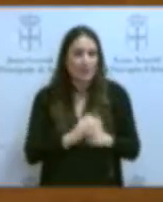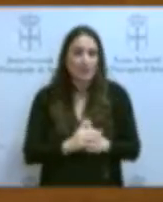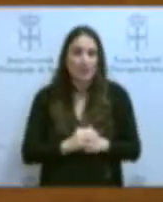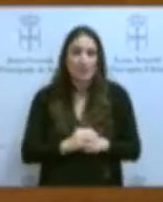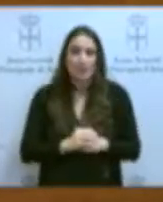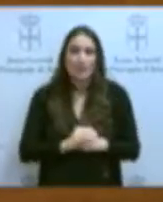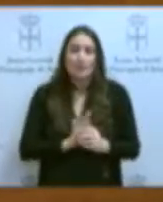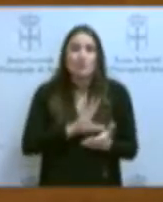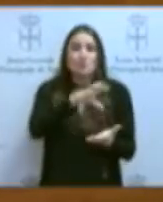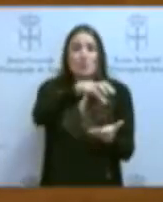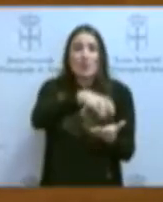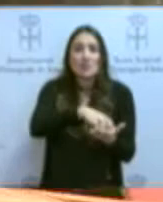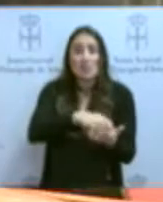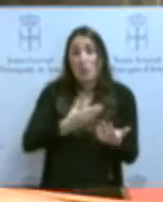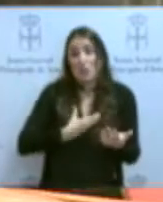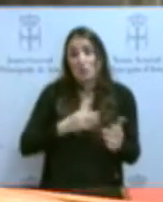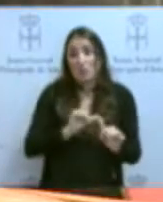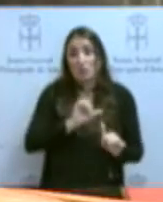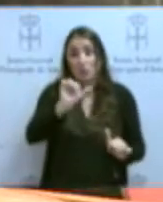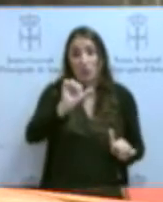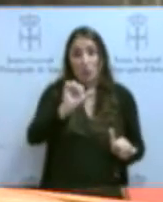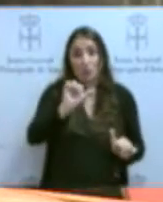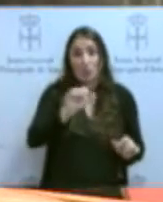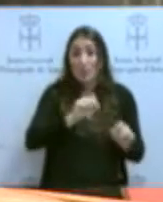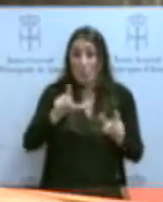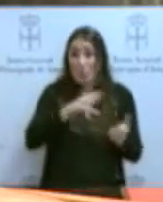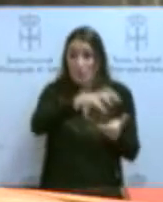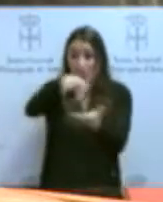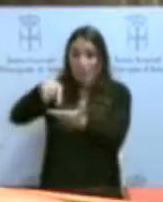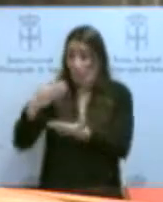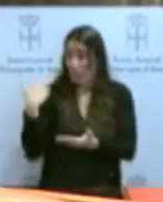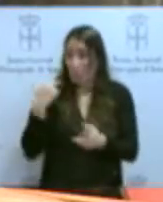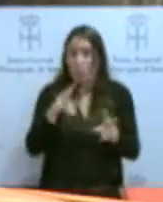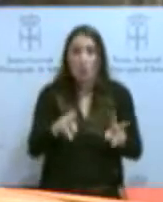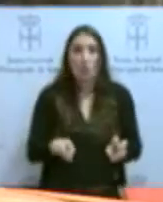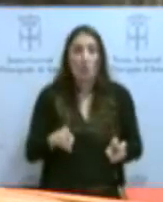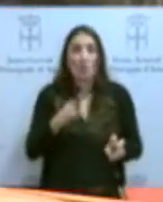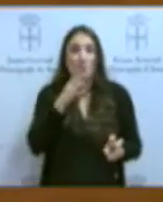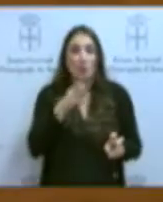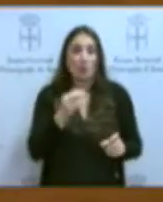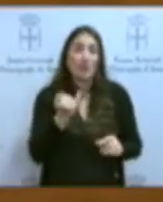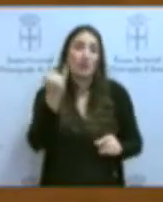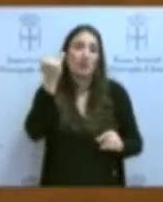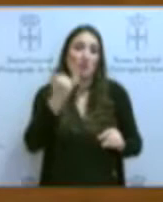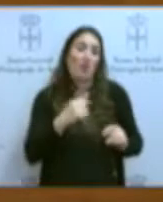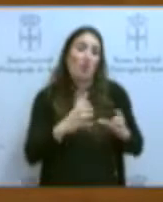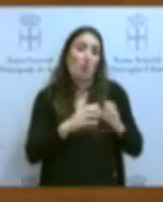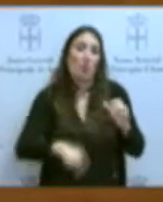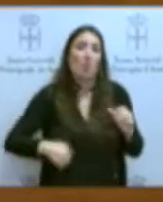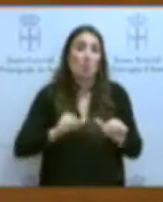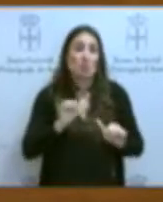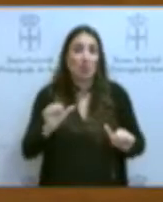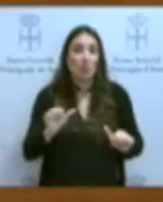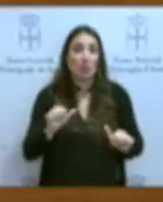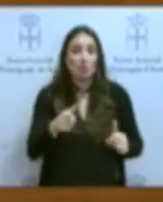La estación del Ayuntamiento de Gijón, la estación móvil que recientemente compraron, una iniciativa de Sisón Si Puede, pone de manifiesto esta realidad, saca